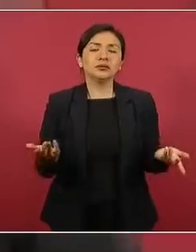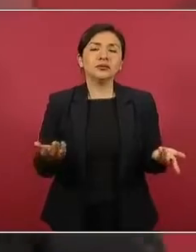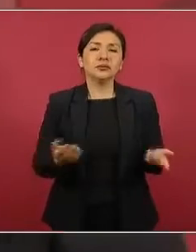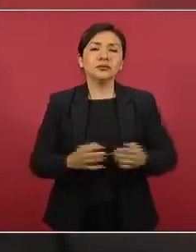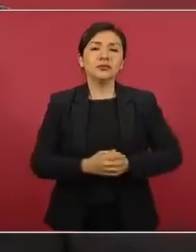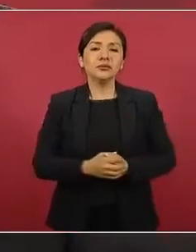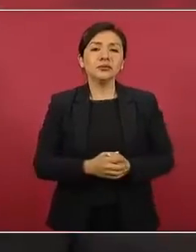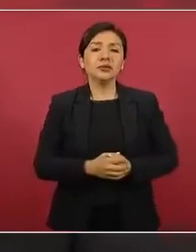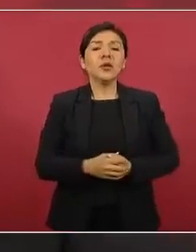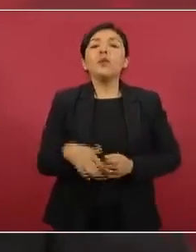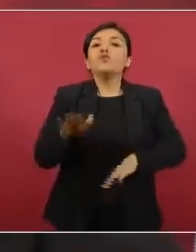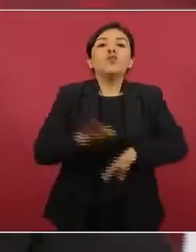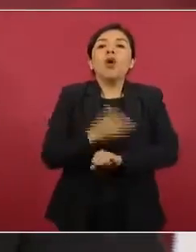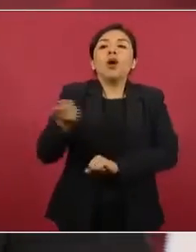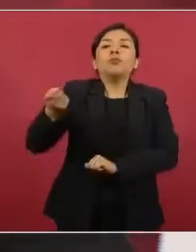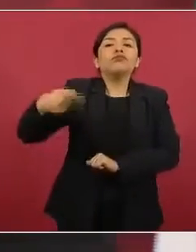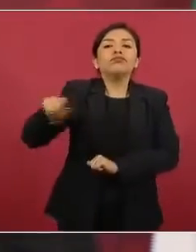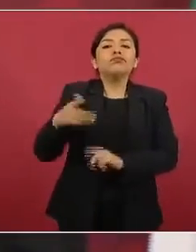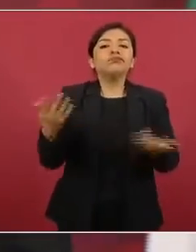porque como no